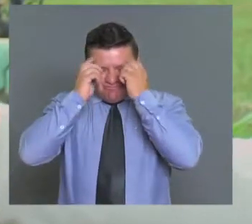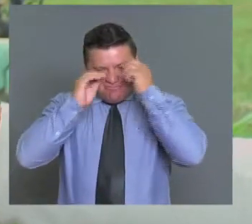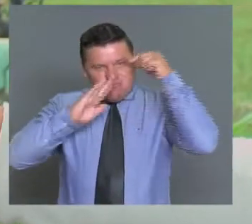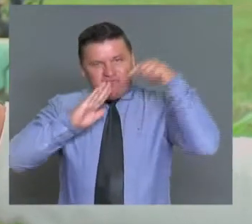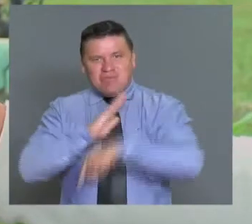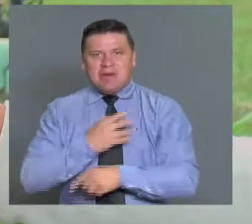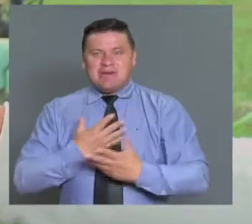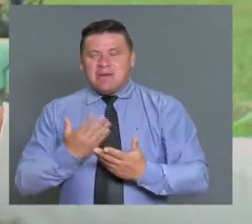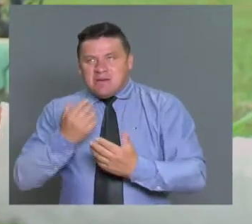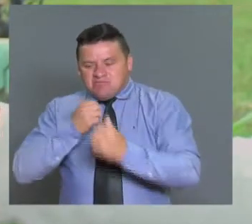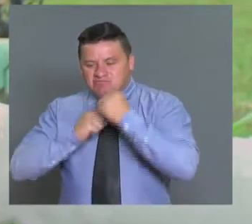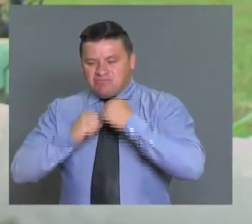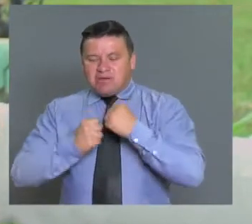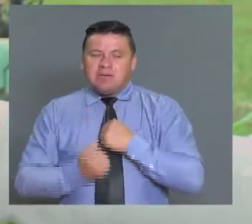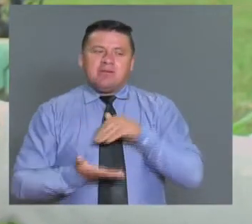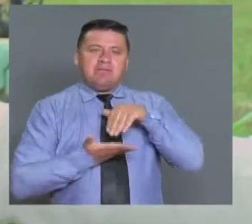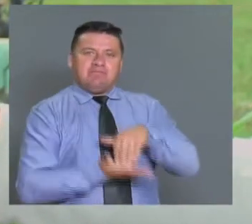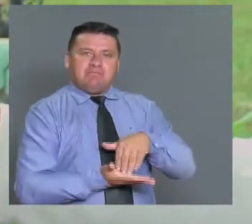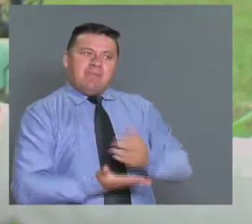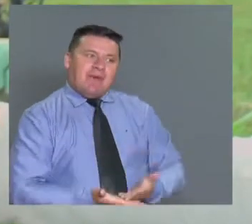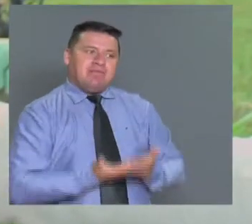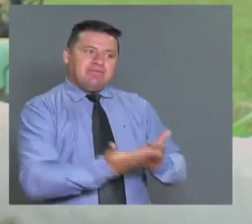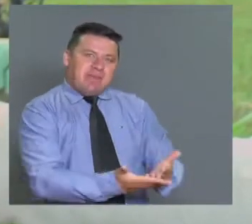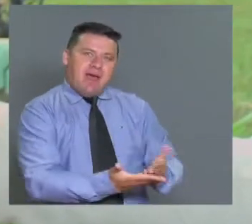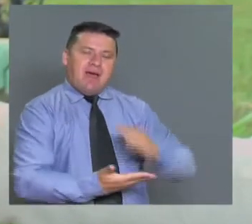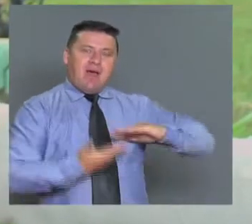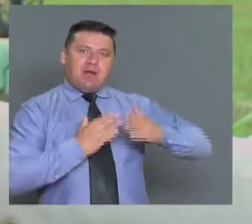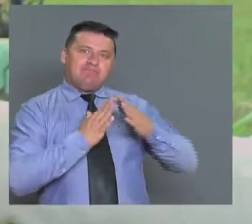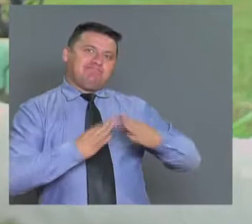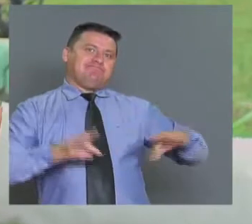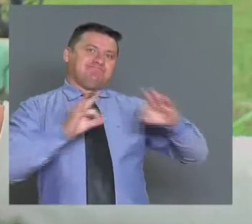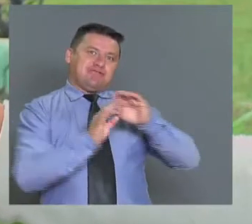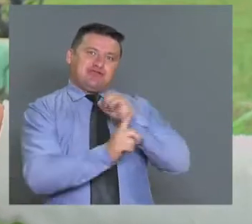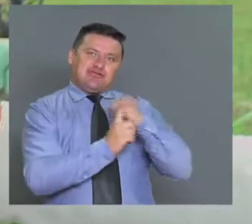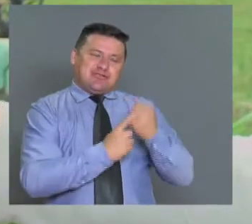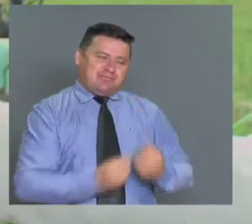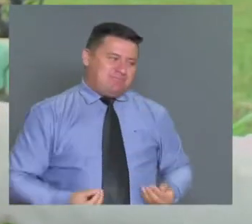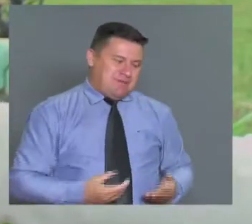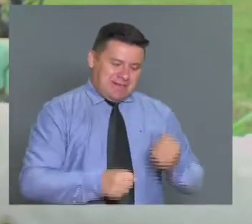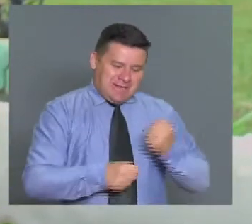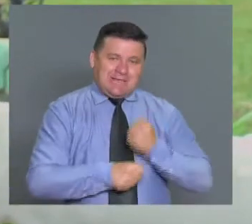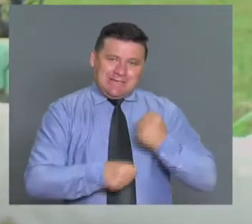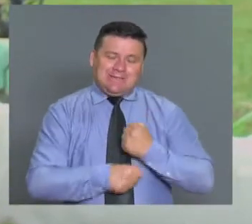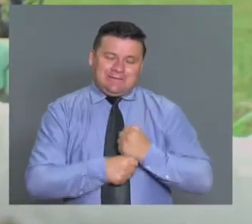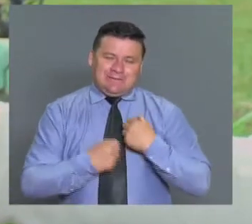transmitir a la comunidad y hacer trabajo social, que es lo más importante, y trabajar